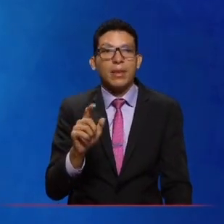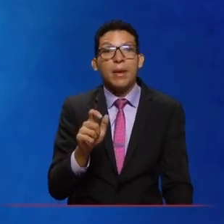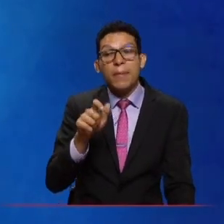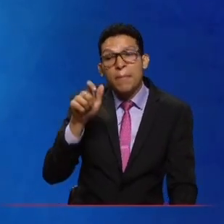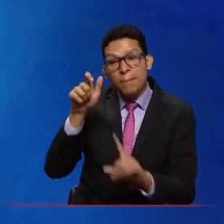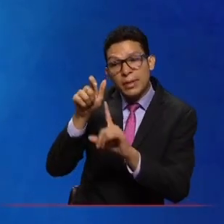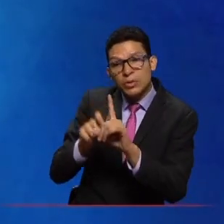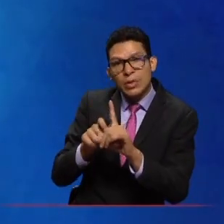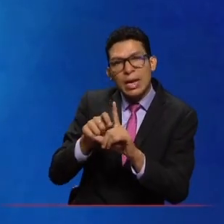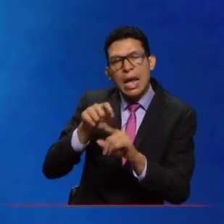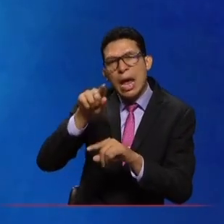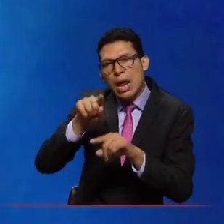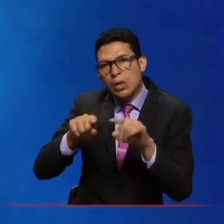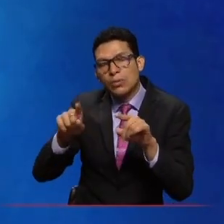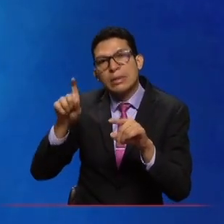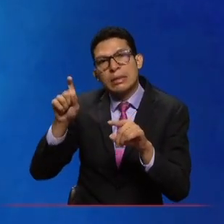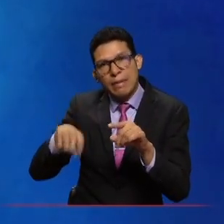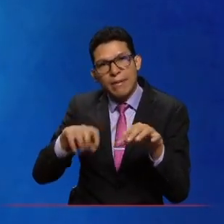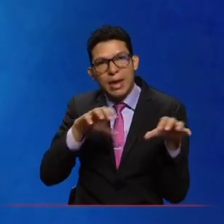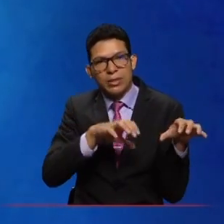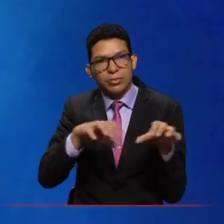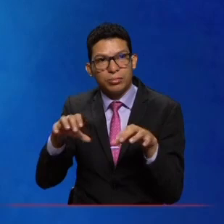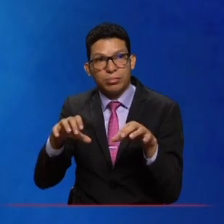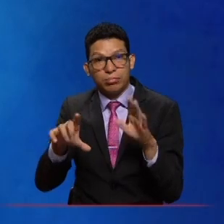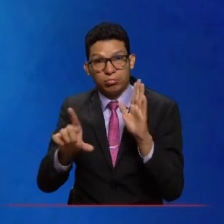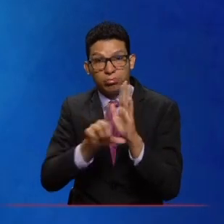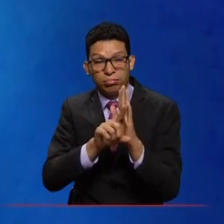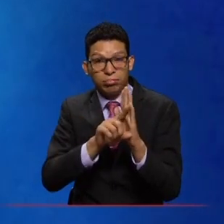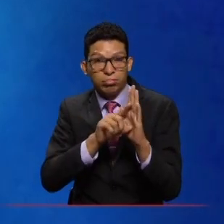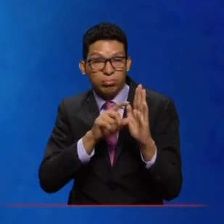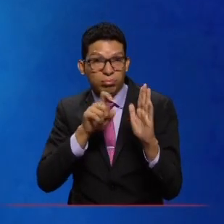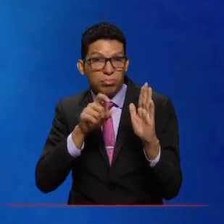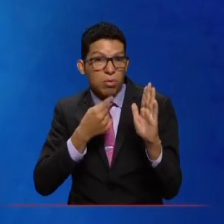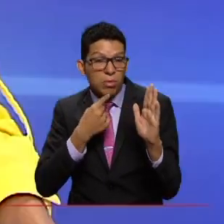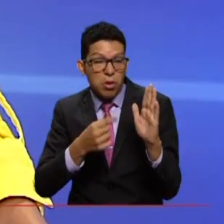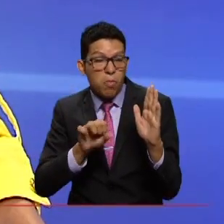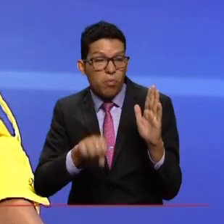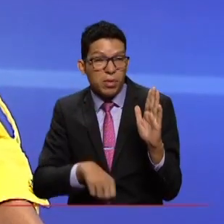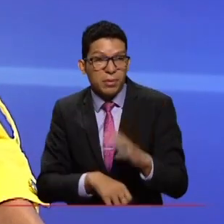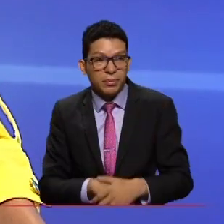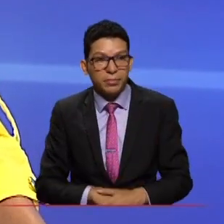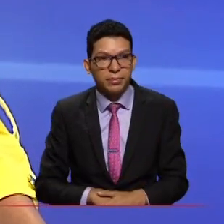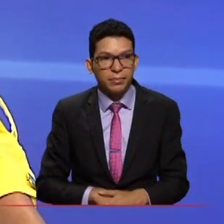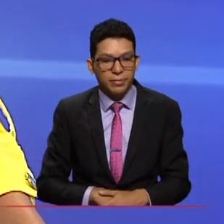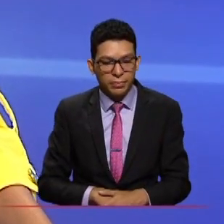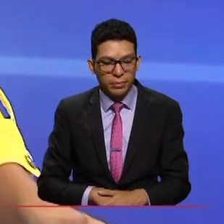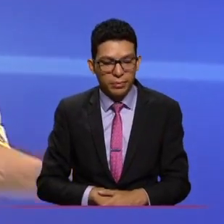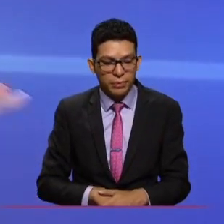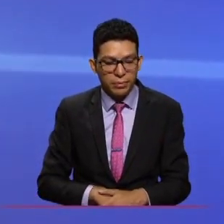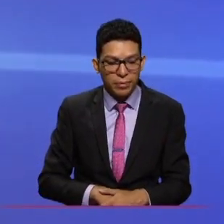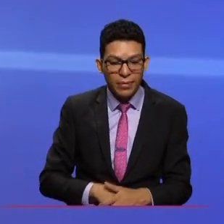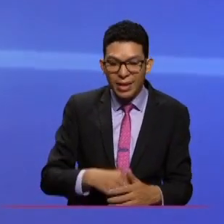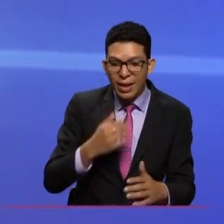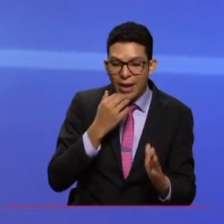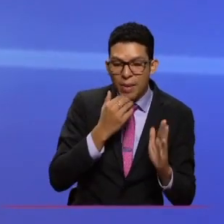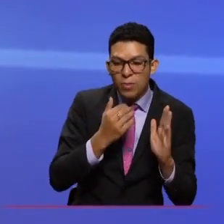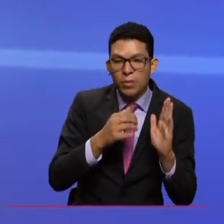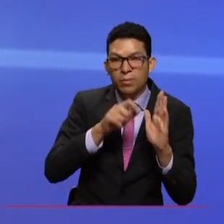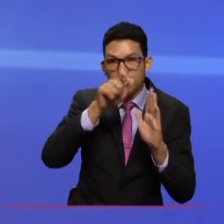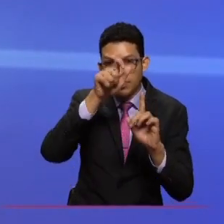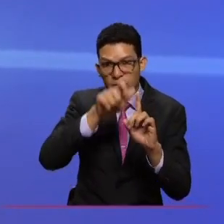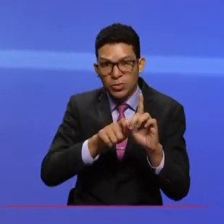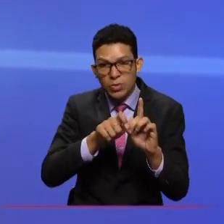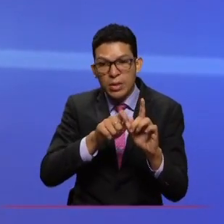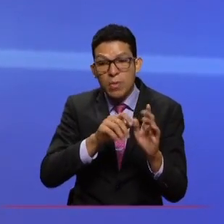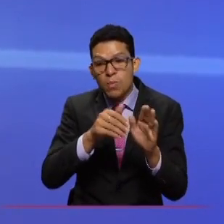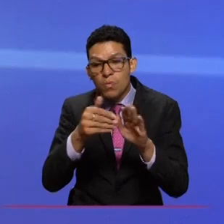tiene algunas acciones por hacer que la ley lo prevé. Abogado, si la persona que fallece no tiene ningún bien para